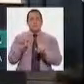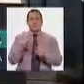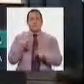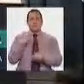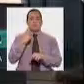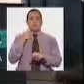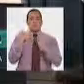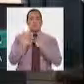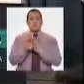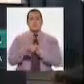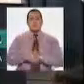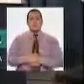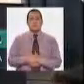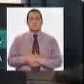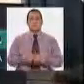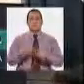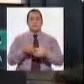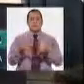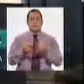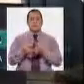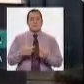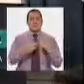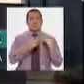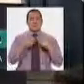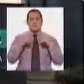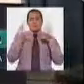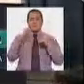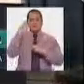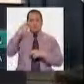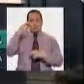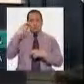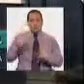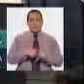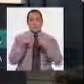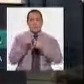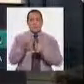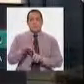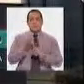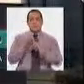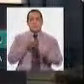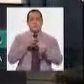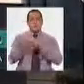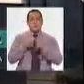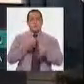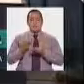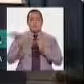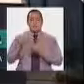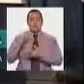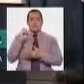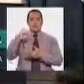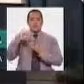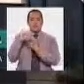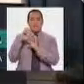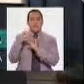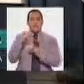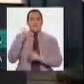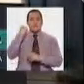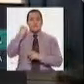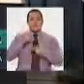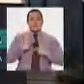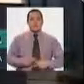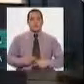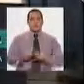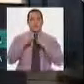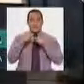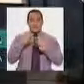solamente actores del ámbito político, sino principalmente, como dice mi compañero, de ONGs de derechos humanos? Ha